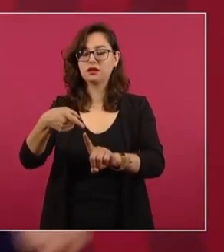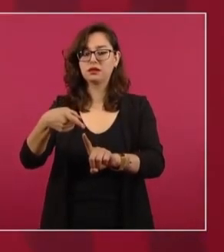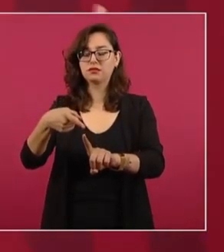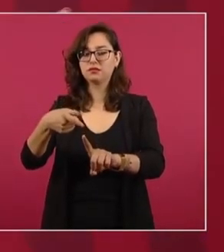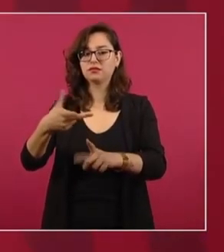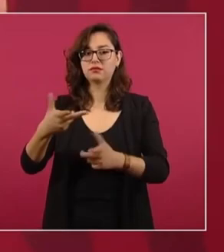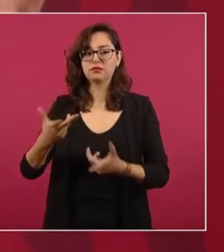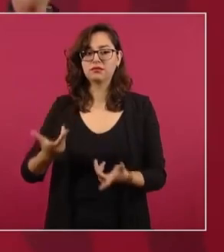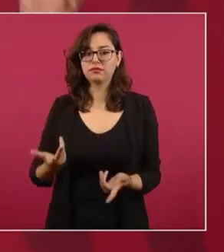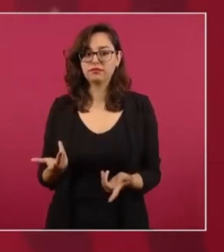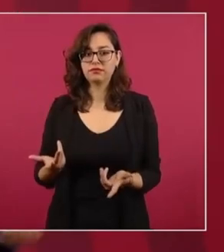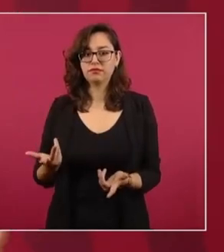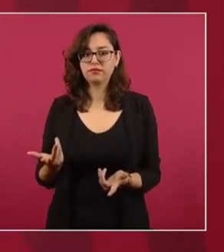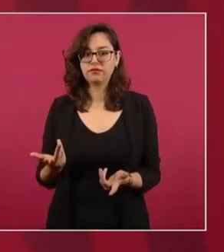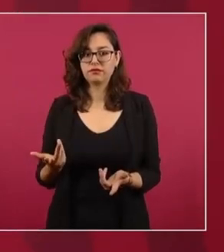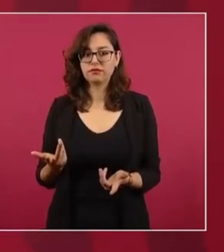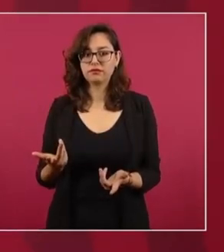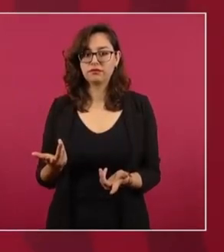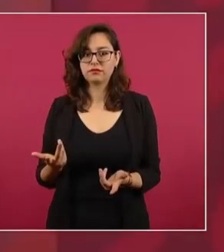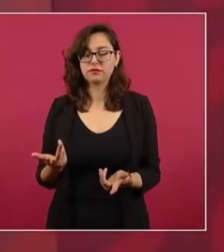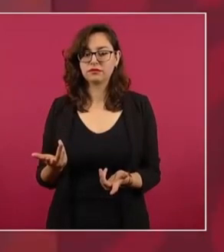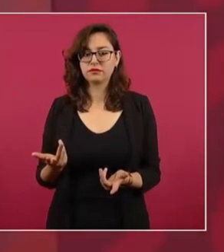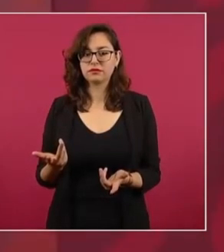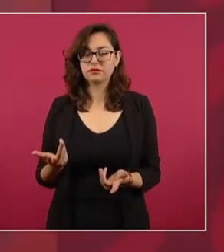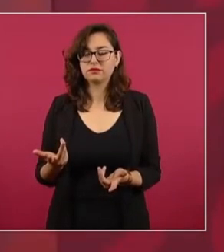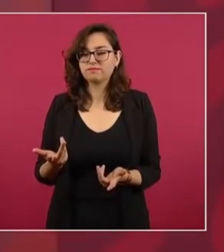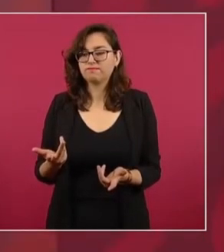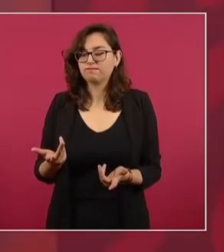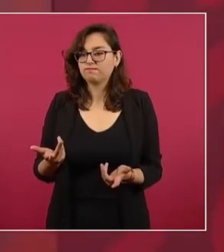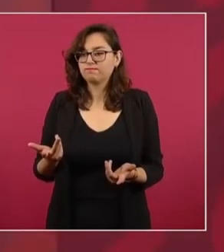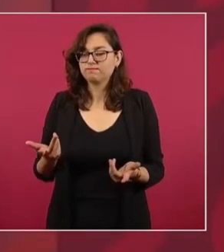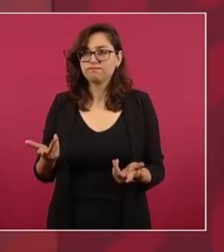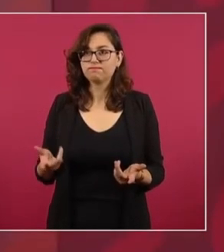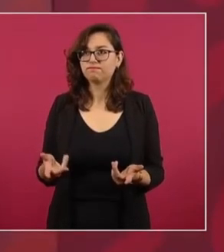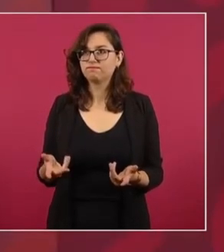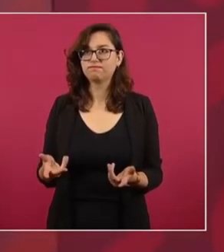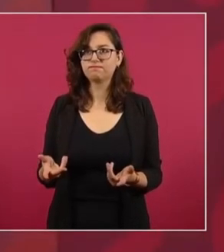en donde lo material